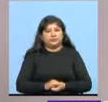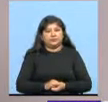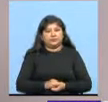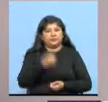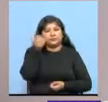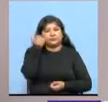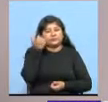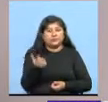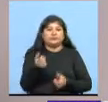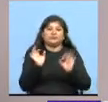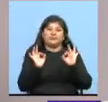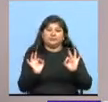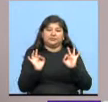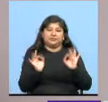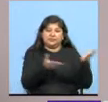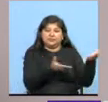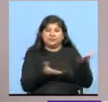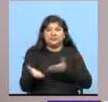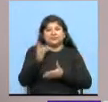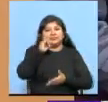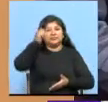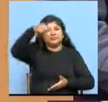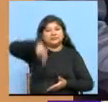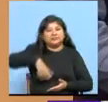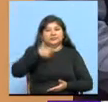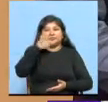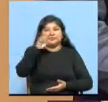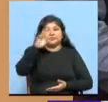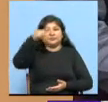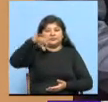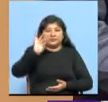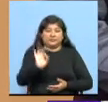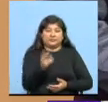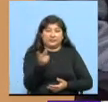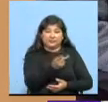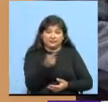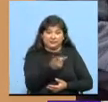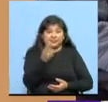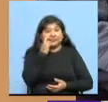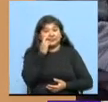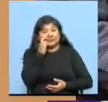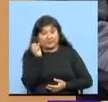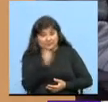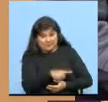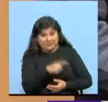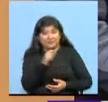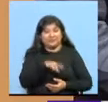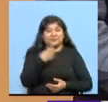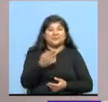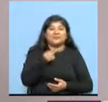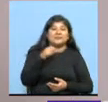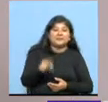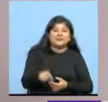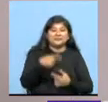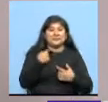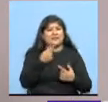Y ya estamos en estudios con Ian Zavando, con su padre Ricardo, que nos van a contar una historia de